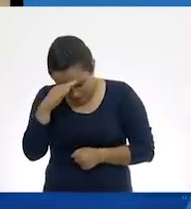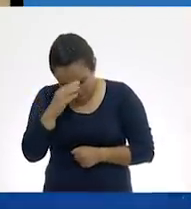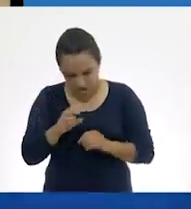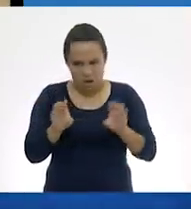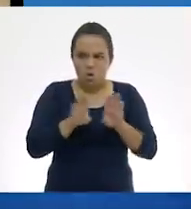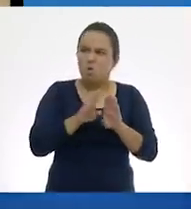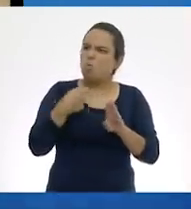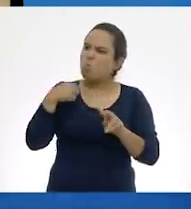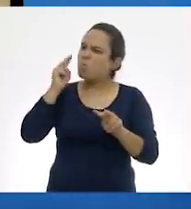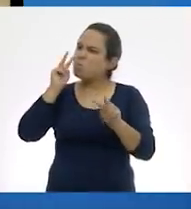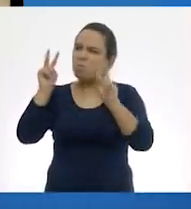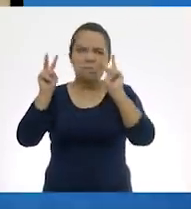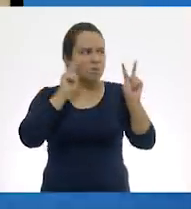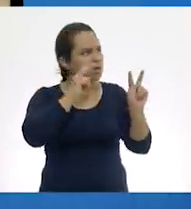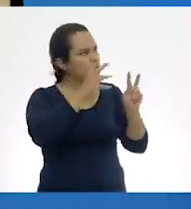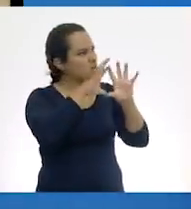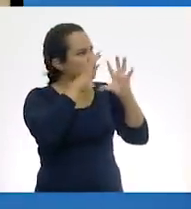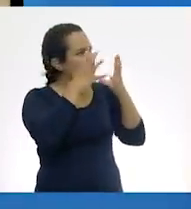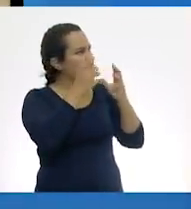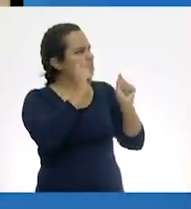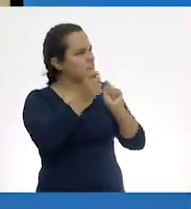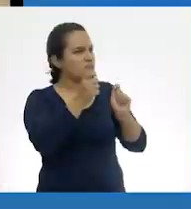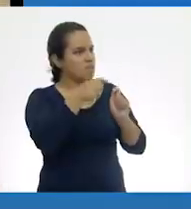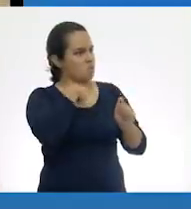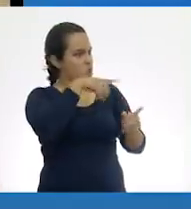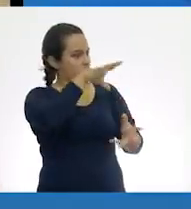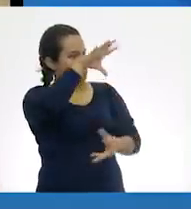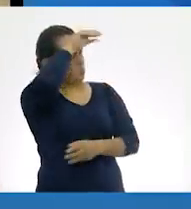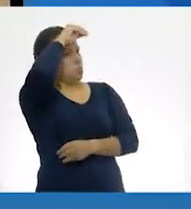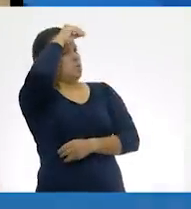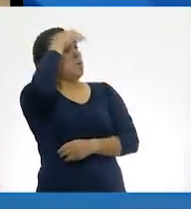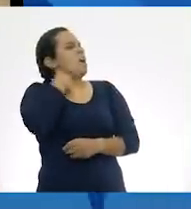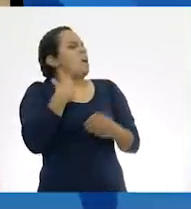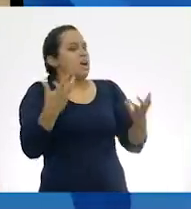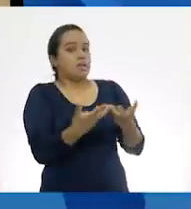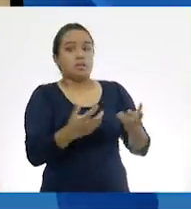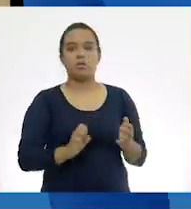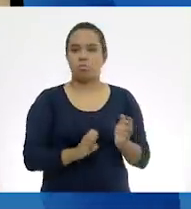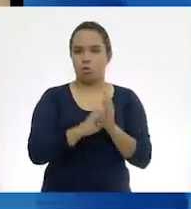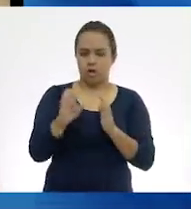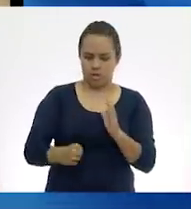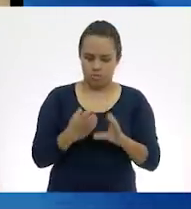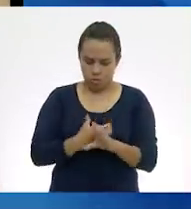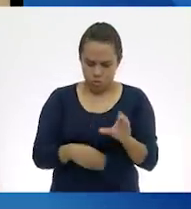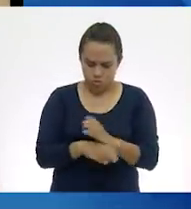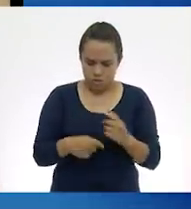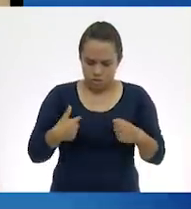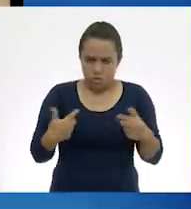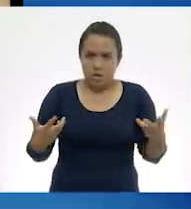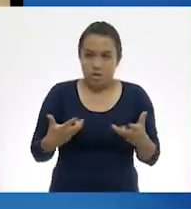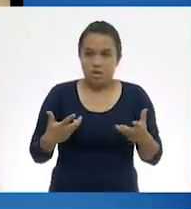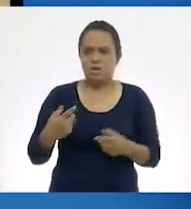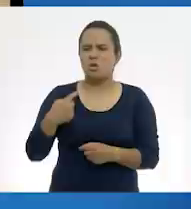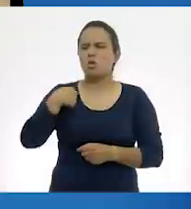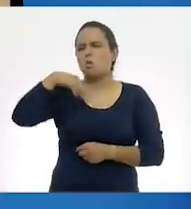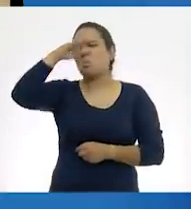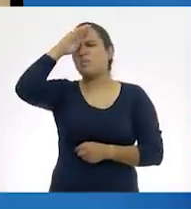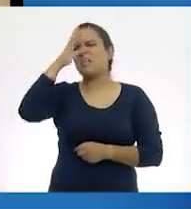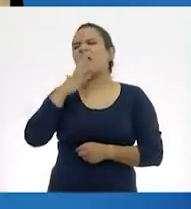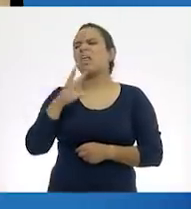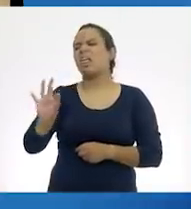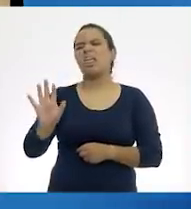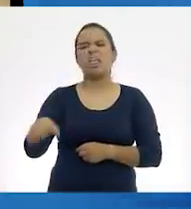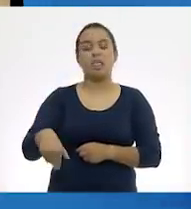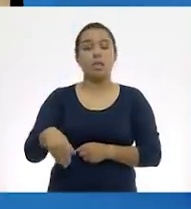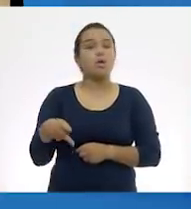el mundo y qué hacemos con esa información. A mí me gusta mucho saber cómo es que hacemos las cosas, que pueden parecer lo más simple, pero